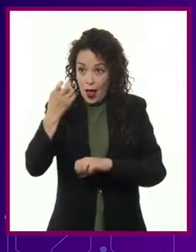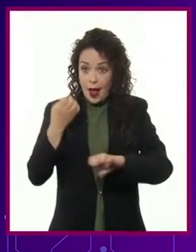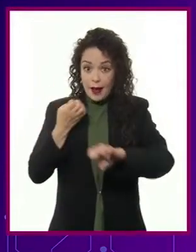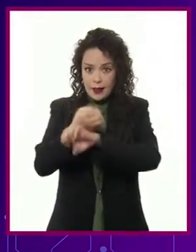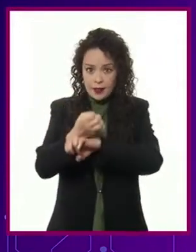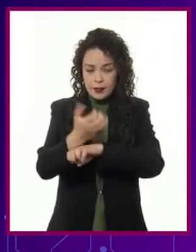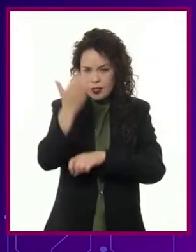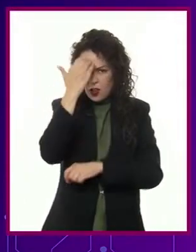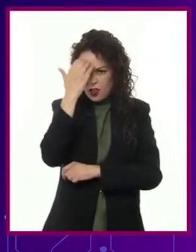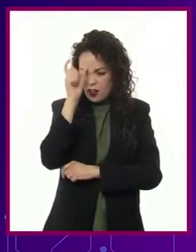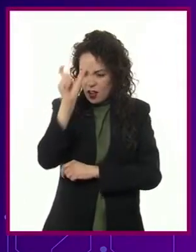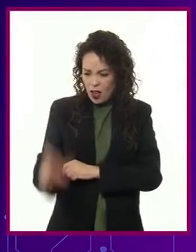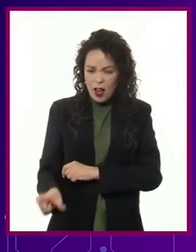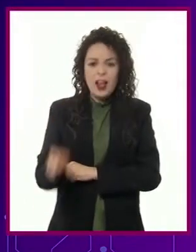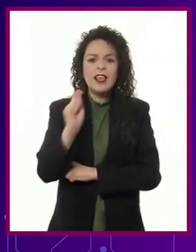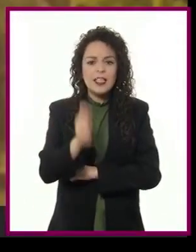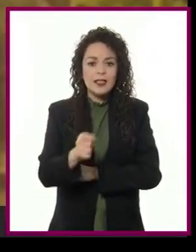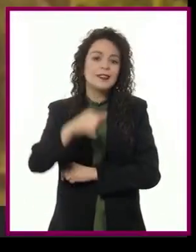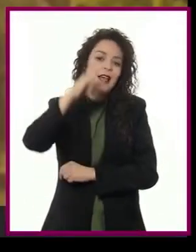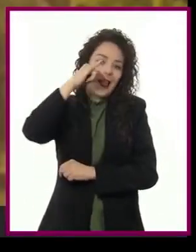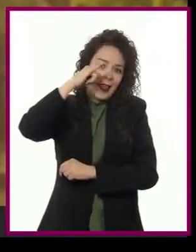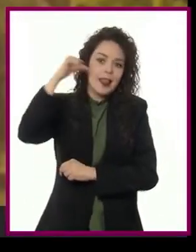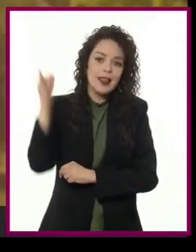como Italia.